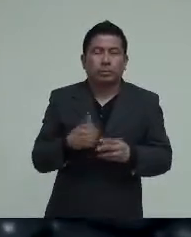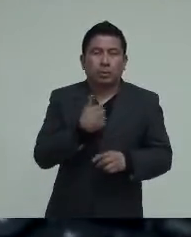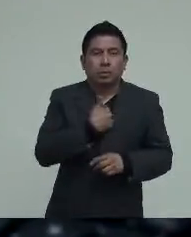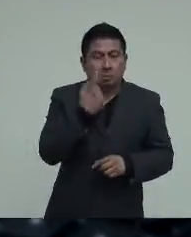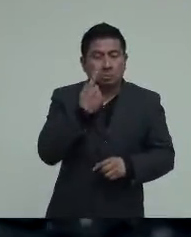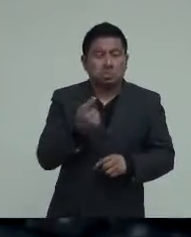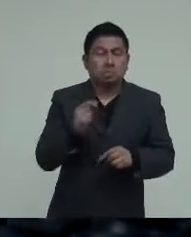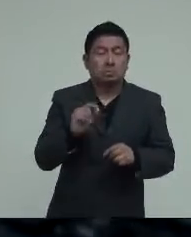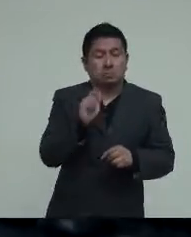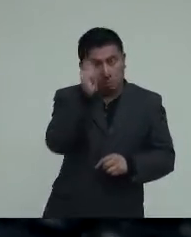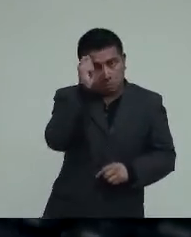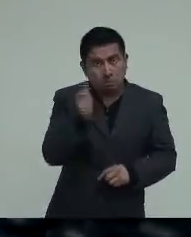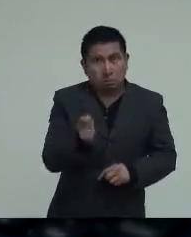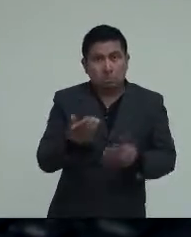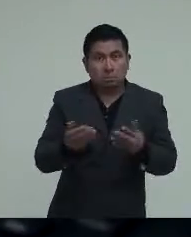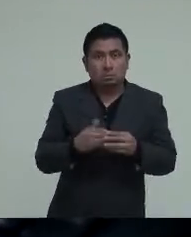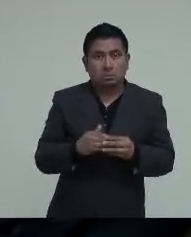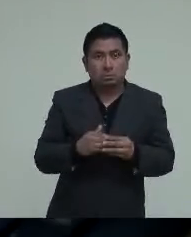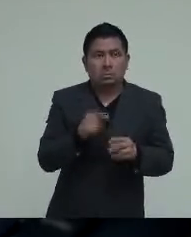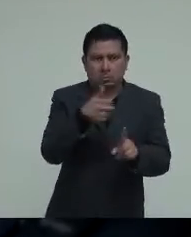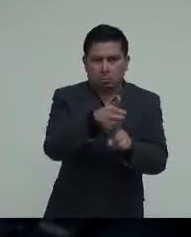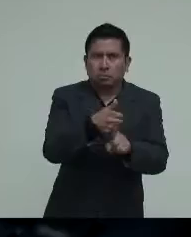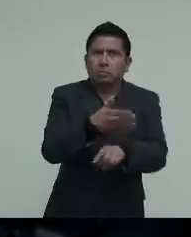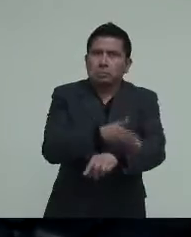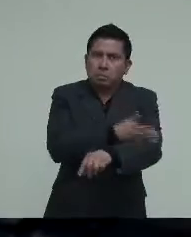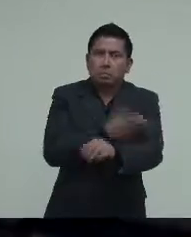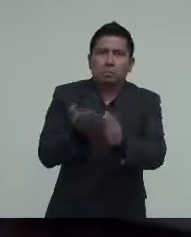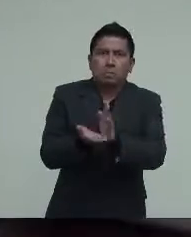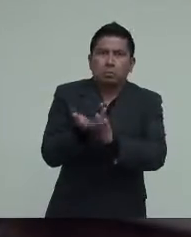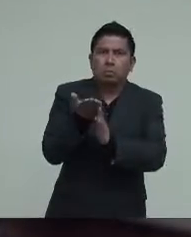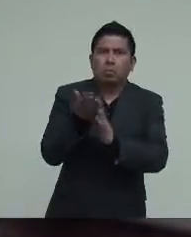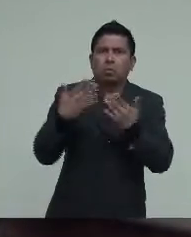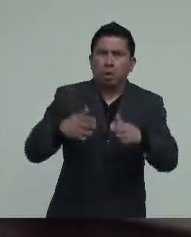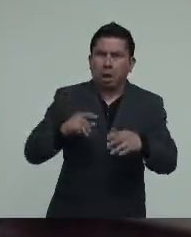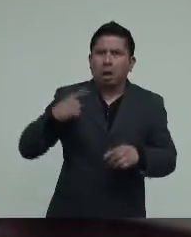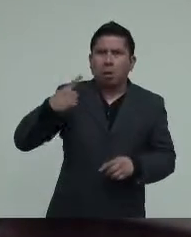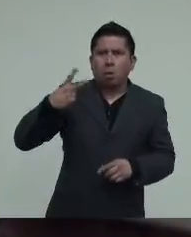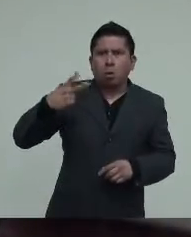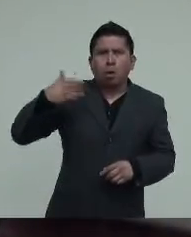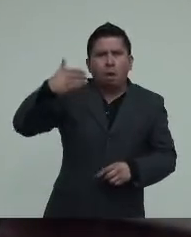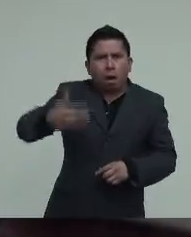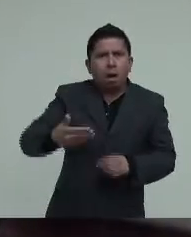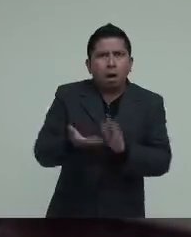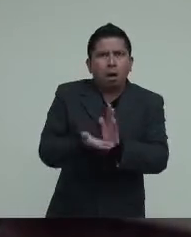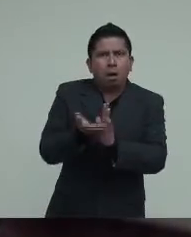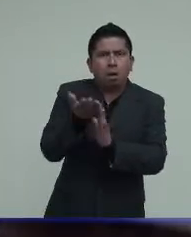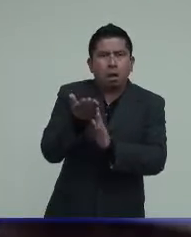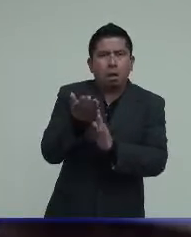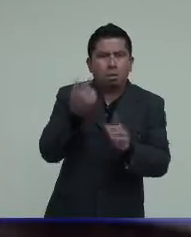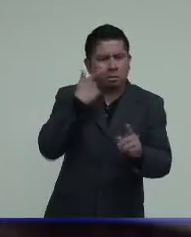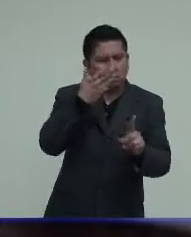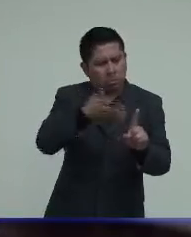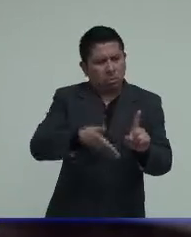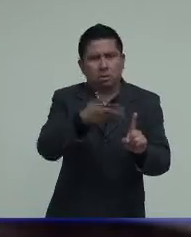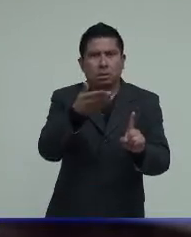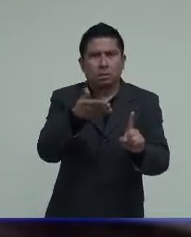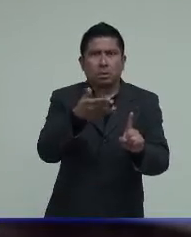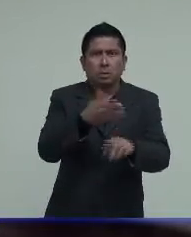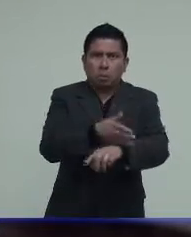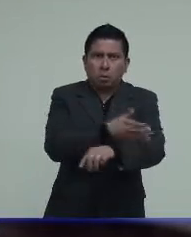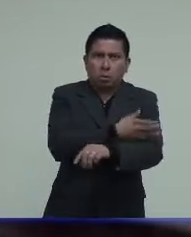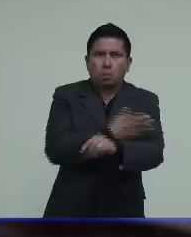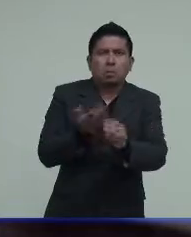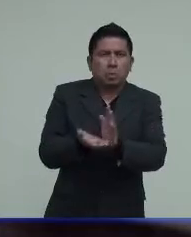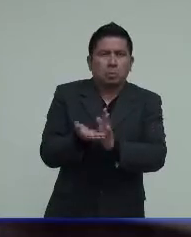yo lo miro que ha prosperado bastante, ya quedó unos 2 años primero bien. Así que como se mira ahorita,